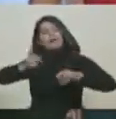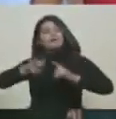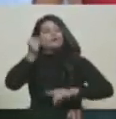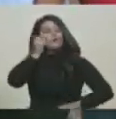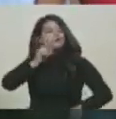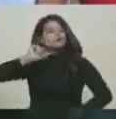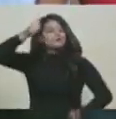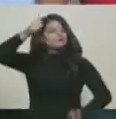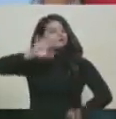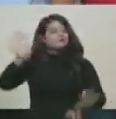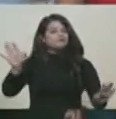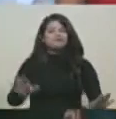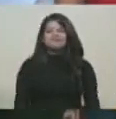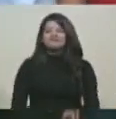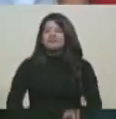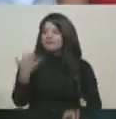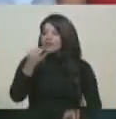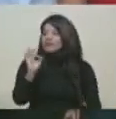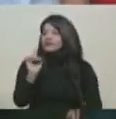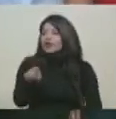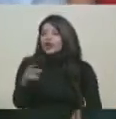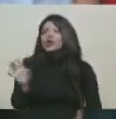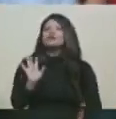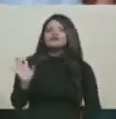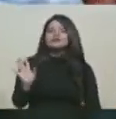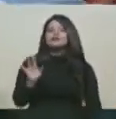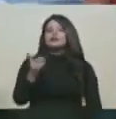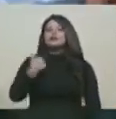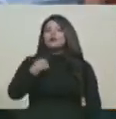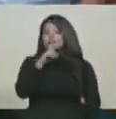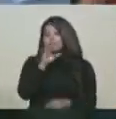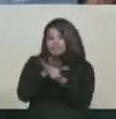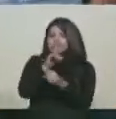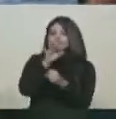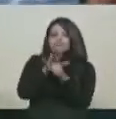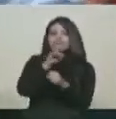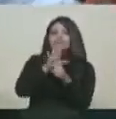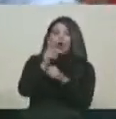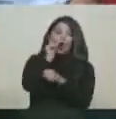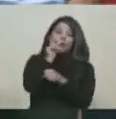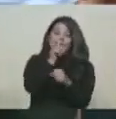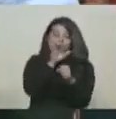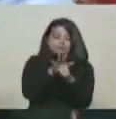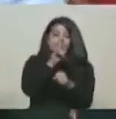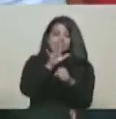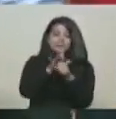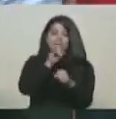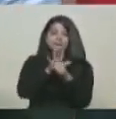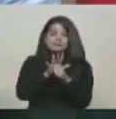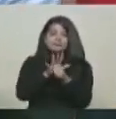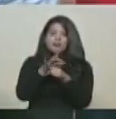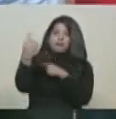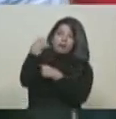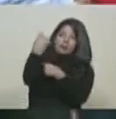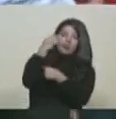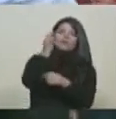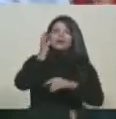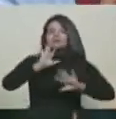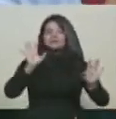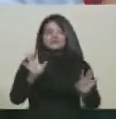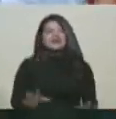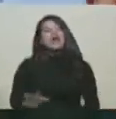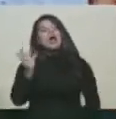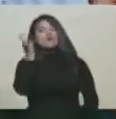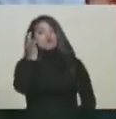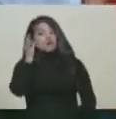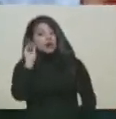¿Verdad? Uno lo que ha entendido y ordena, entendido y ordena. Está bien, pues, no me queda de otra. Bueno, las mujeres ese